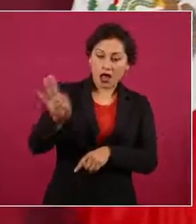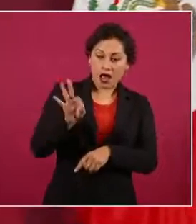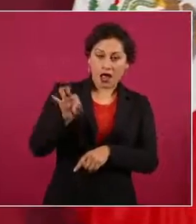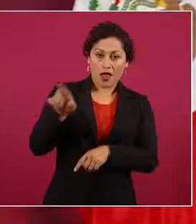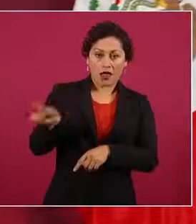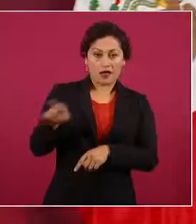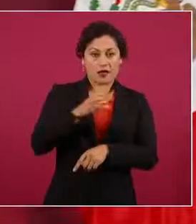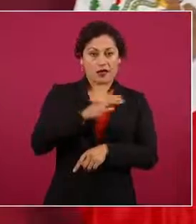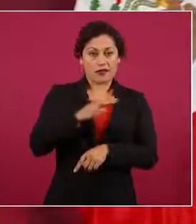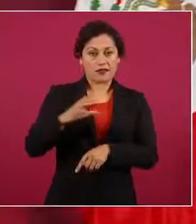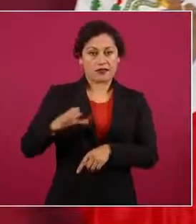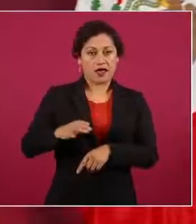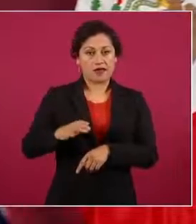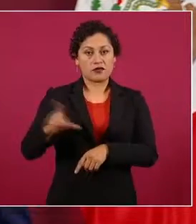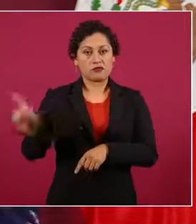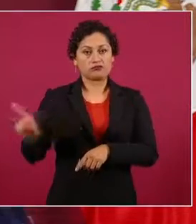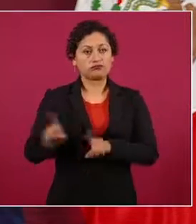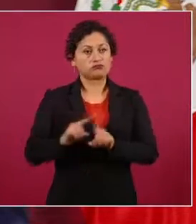y